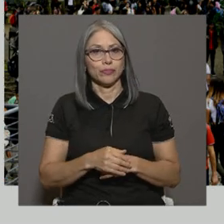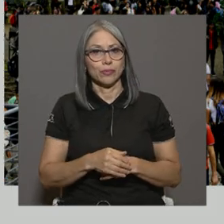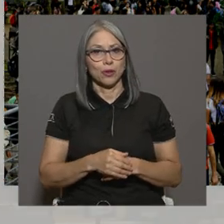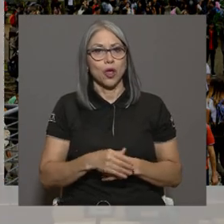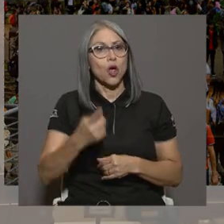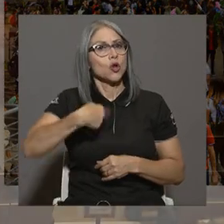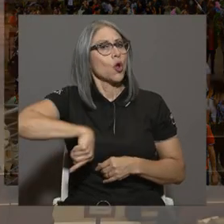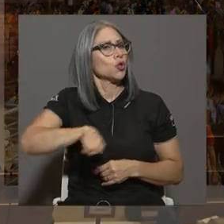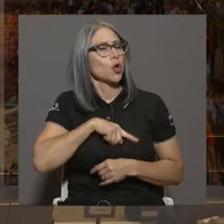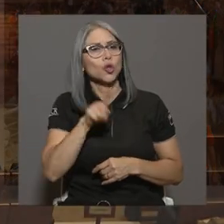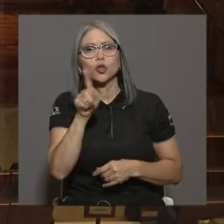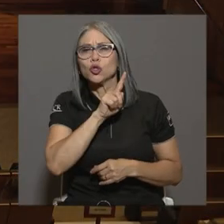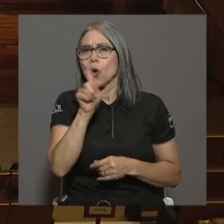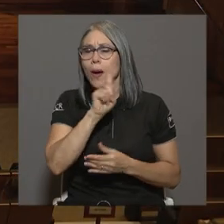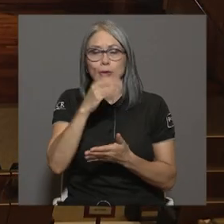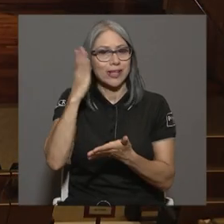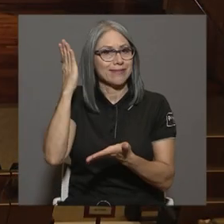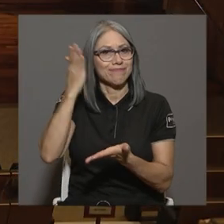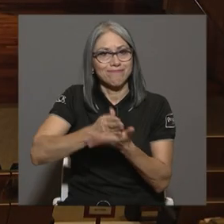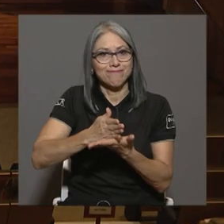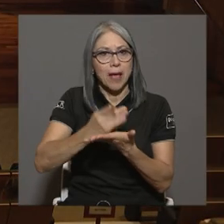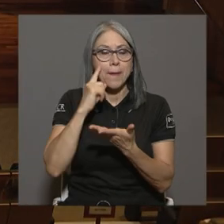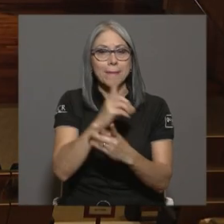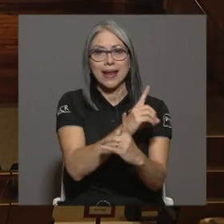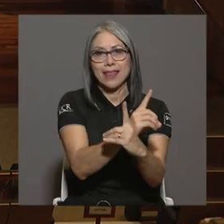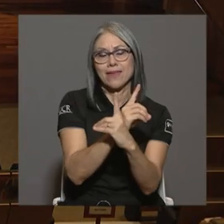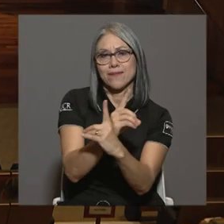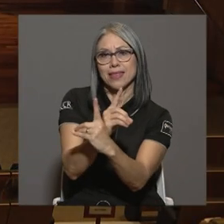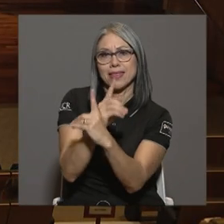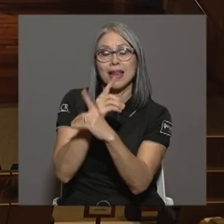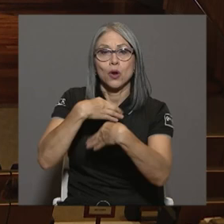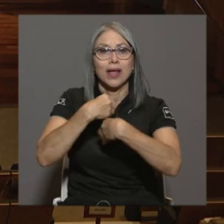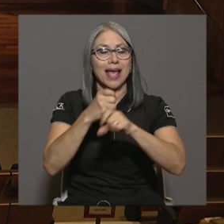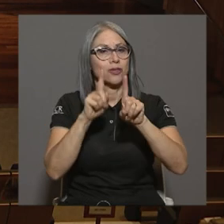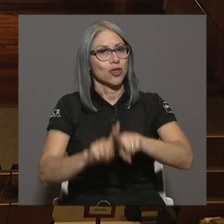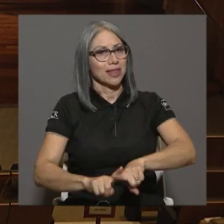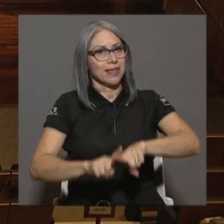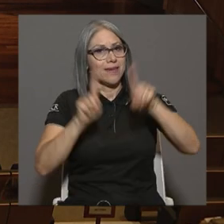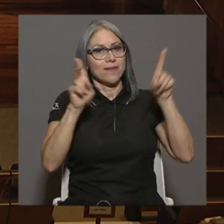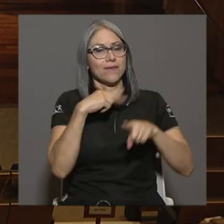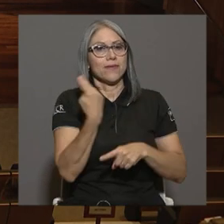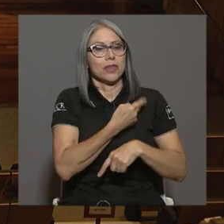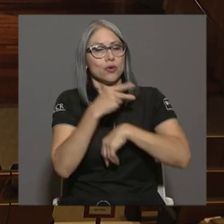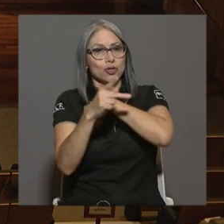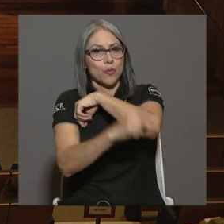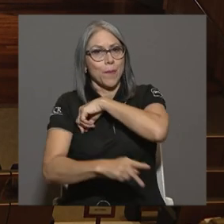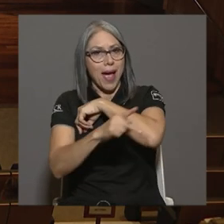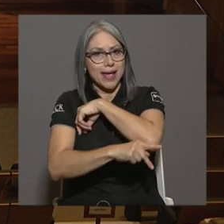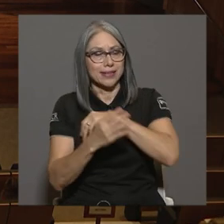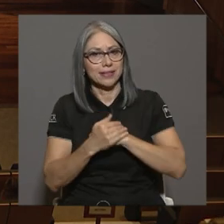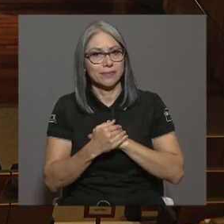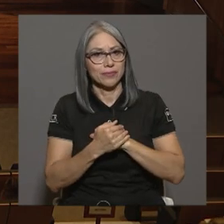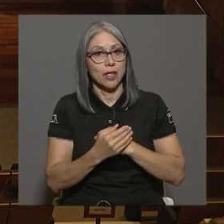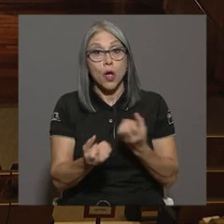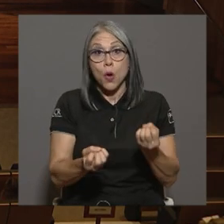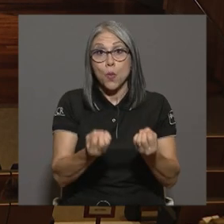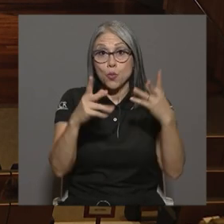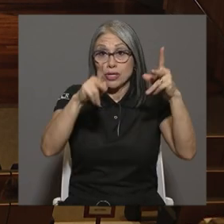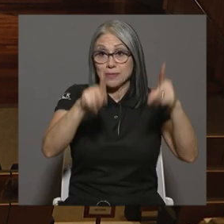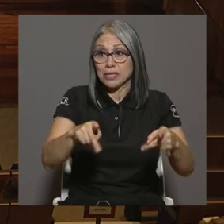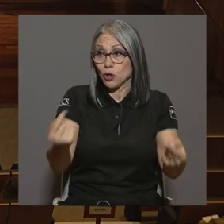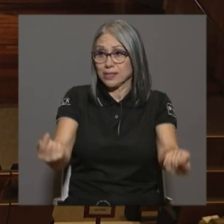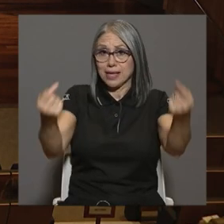vamos a claudicar en la defensa de lo que ha hecho diferente a nuestro país. Muchos de los que estamos en